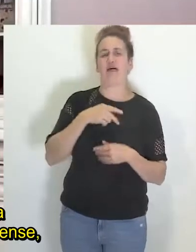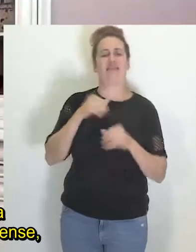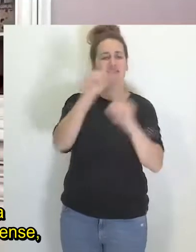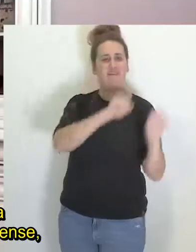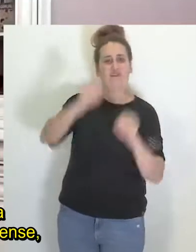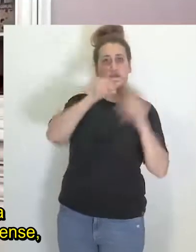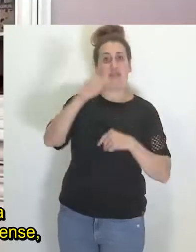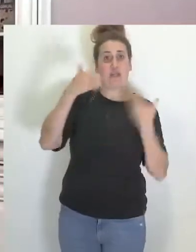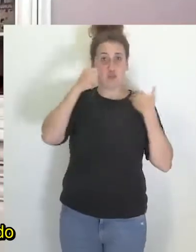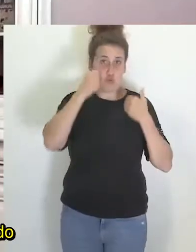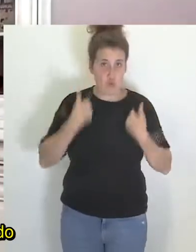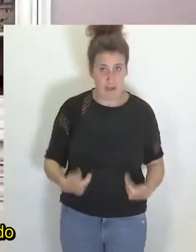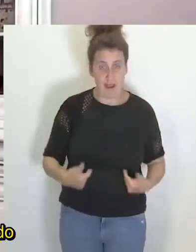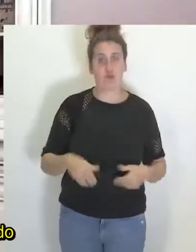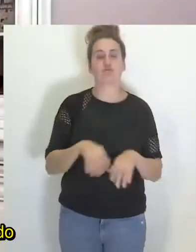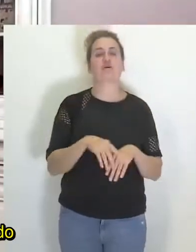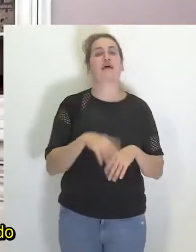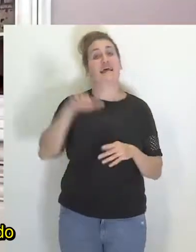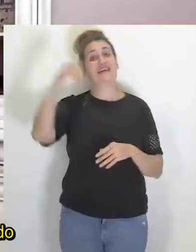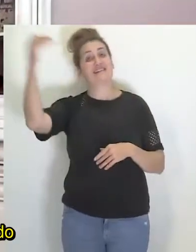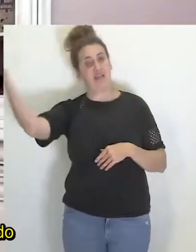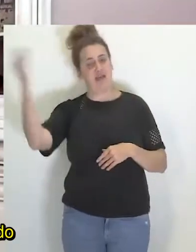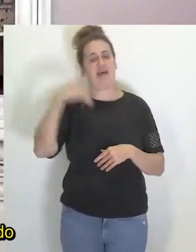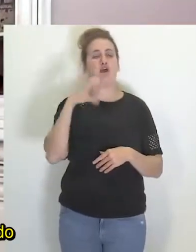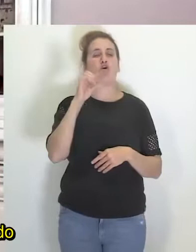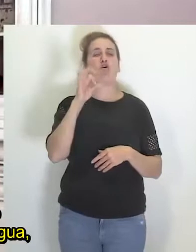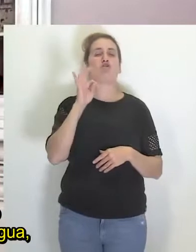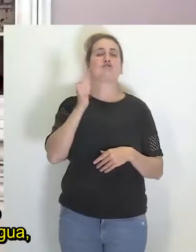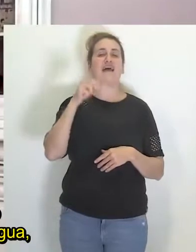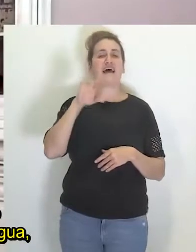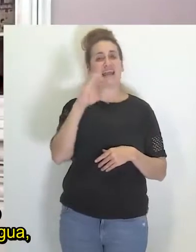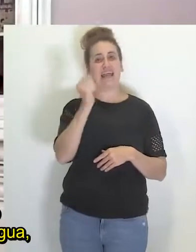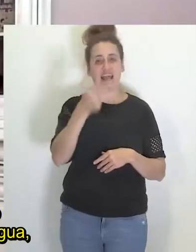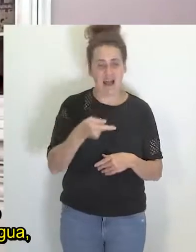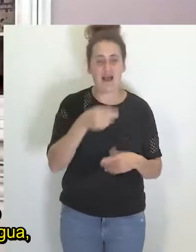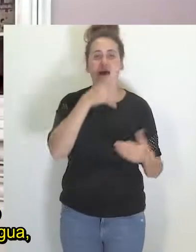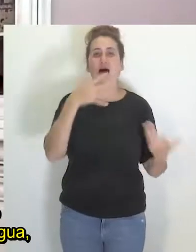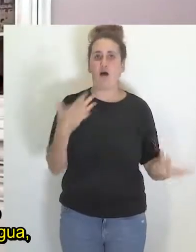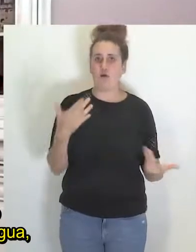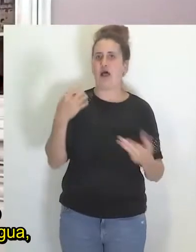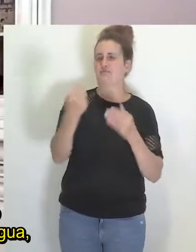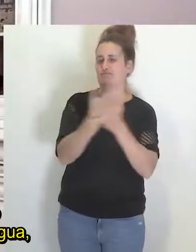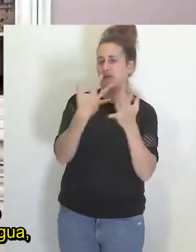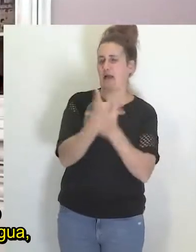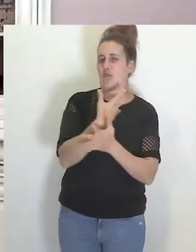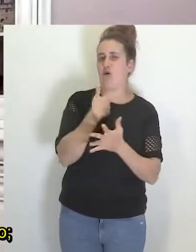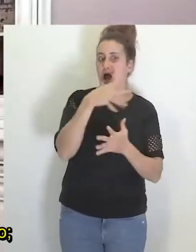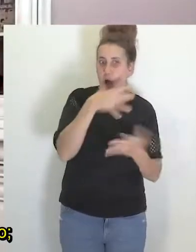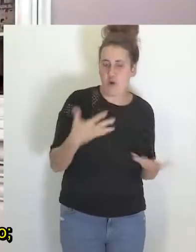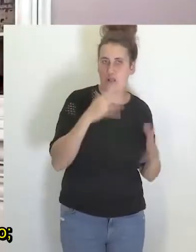humanos nicaragüense, exiliada en Costa Rica. Gracias. Con la que estamos charlando de lo que está sucediendo en estos momentos en